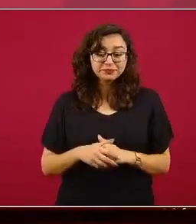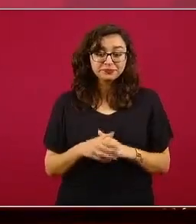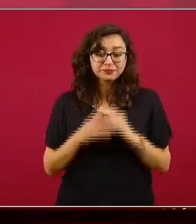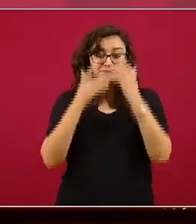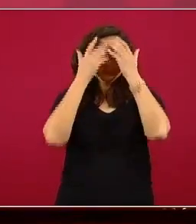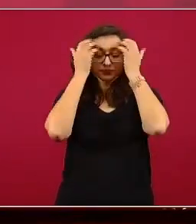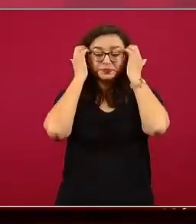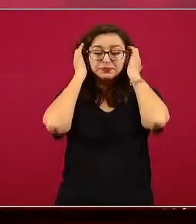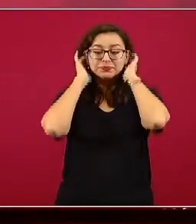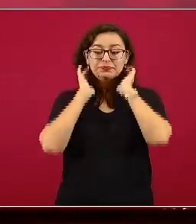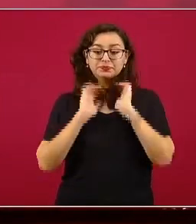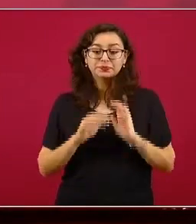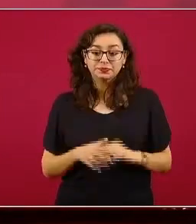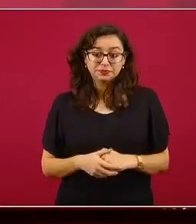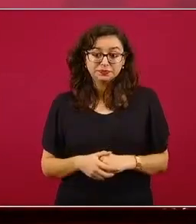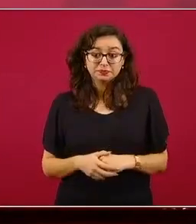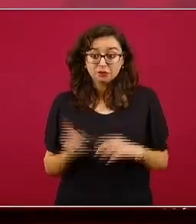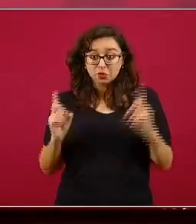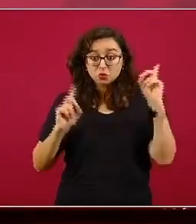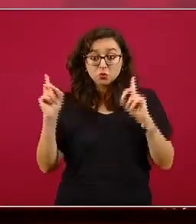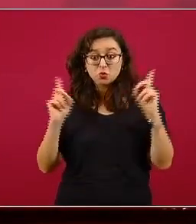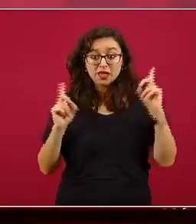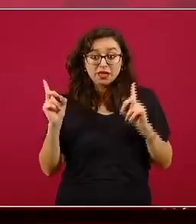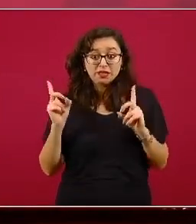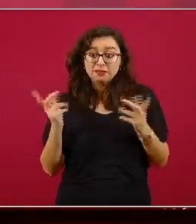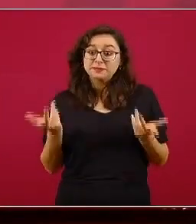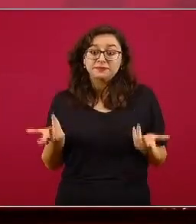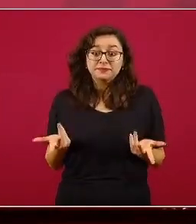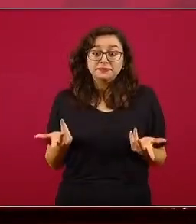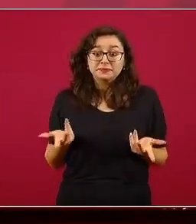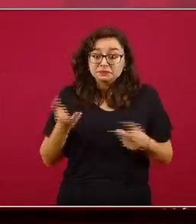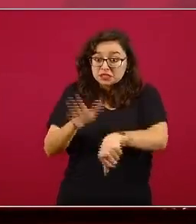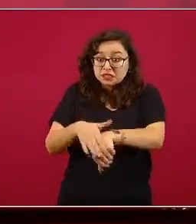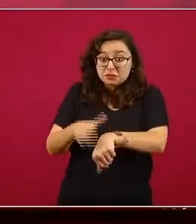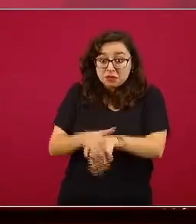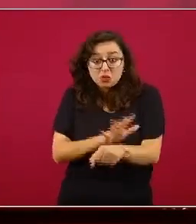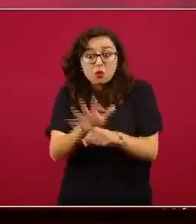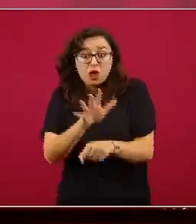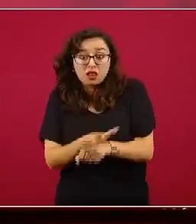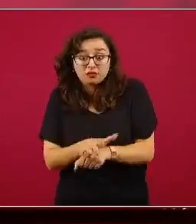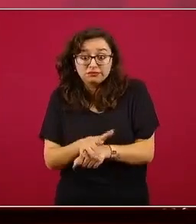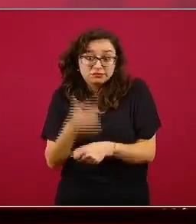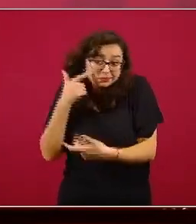Entonces no debe haber ninguna duda a estas alturas. ¿Cuál es el llamado de la Secretaría de Salud?